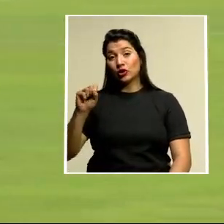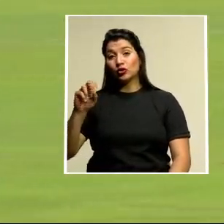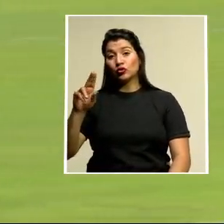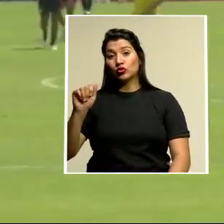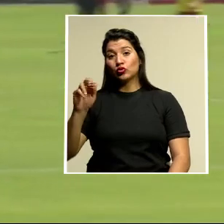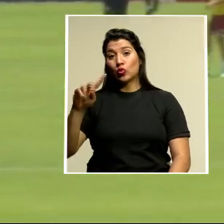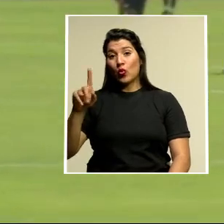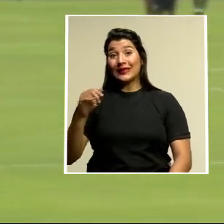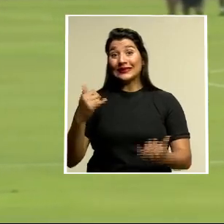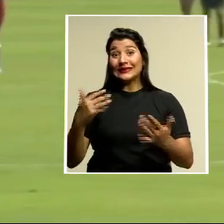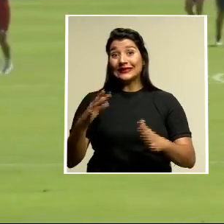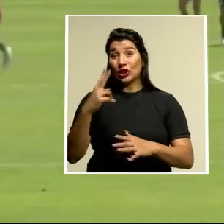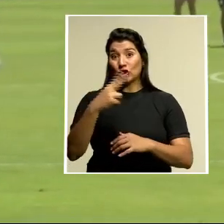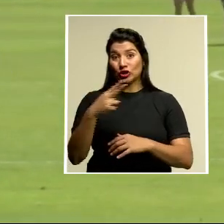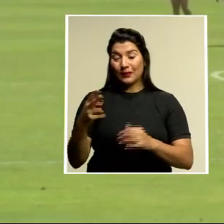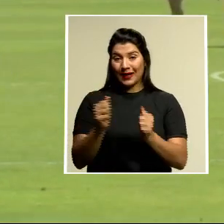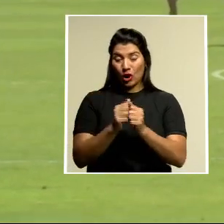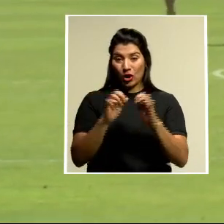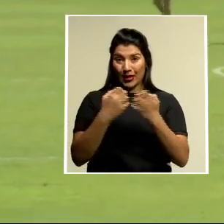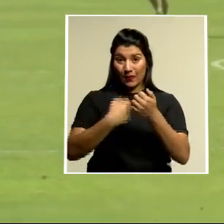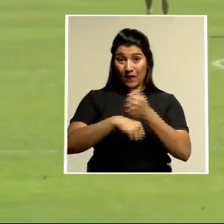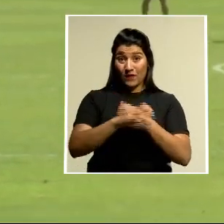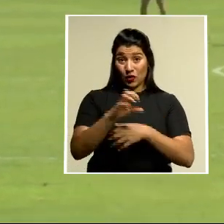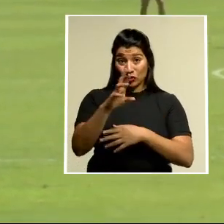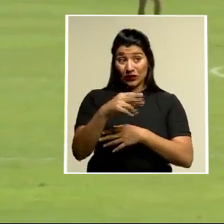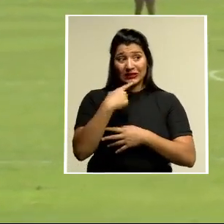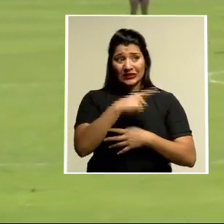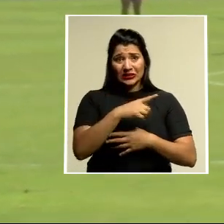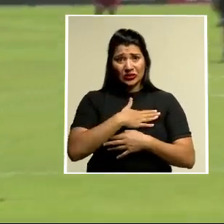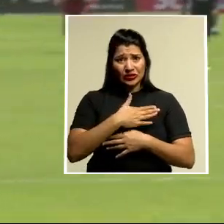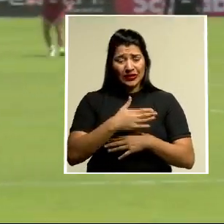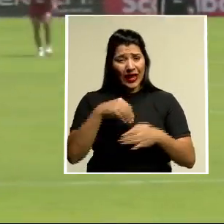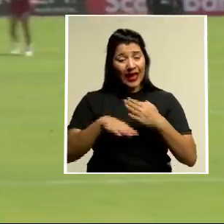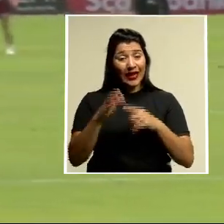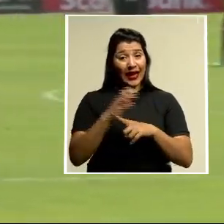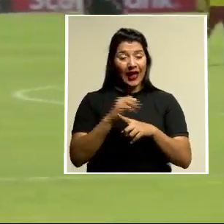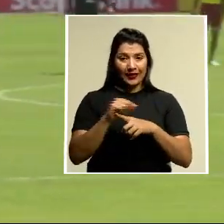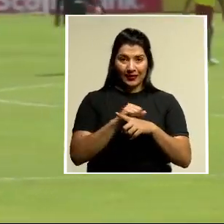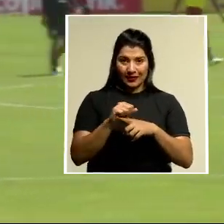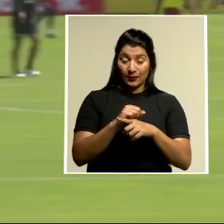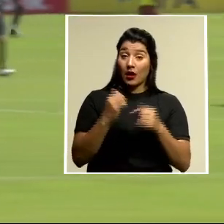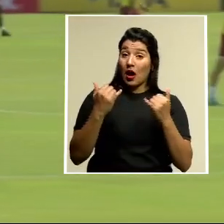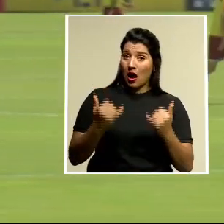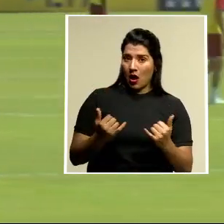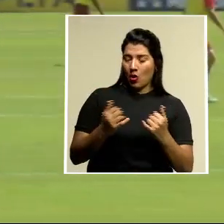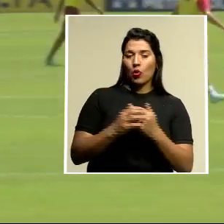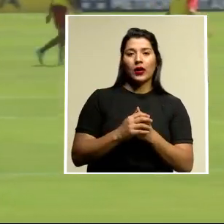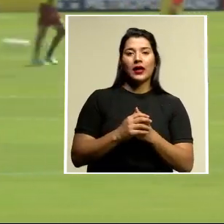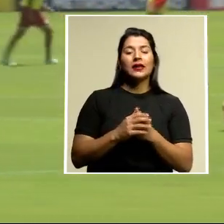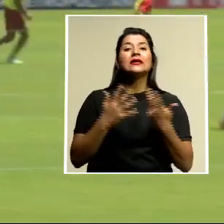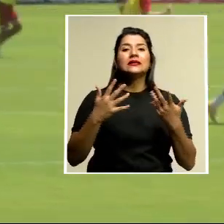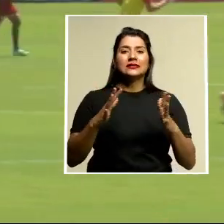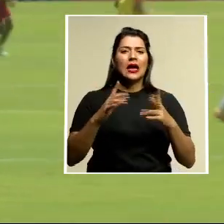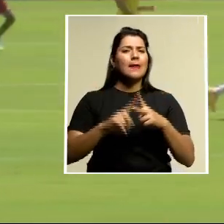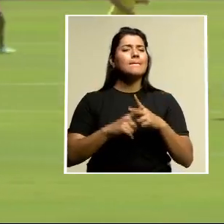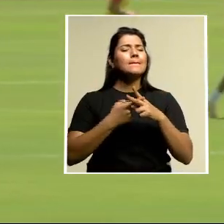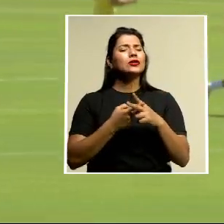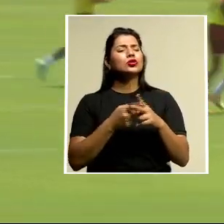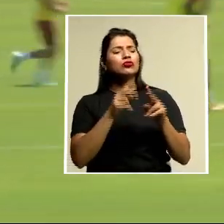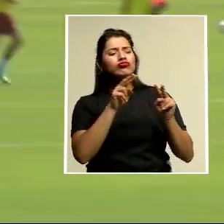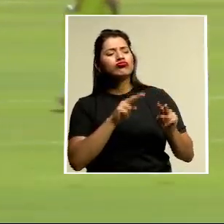Solís, y si lo hacen también incurren los que lo autoricen en responsabilidad personal. Las personas, por ejemplo, que le